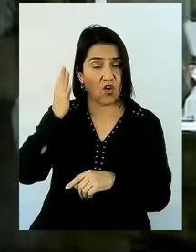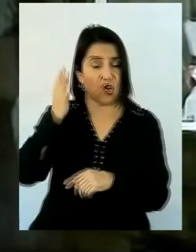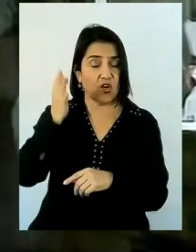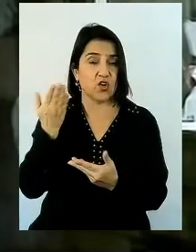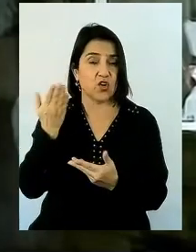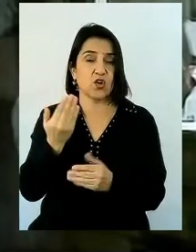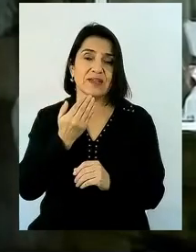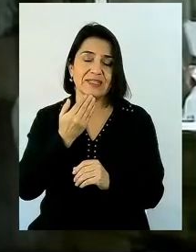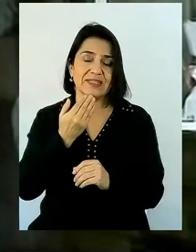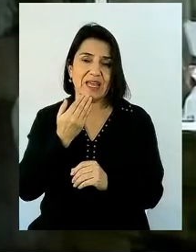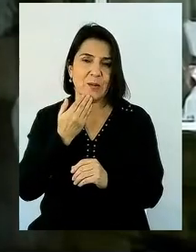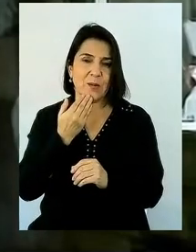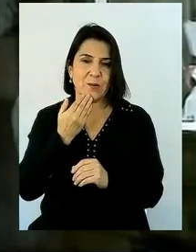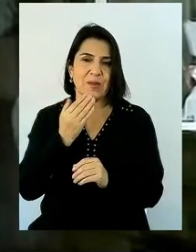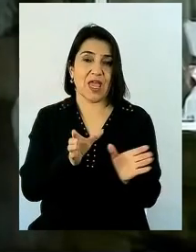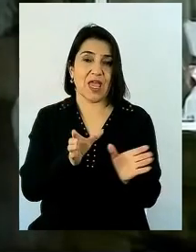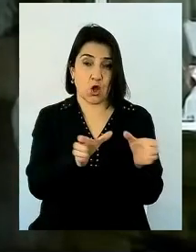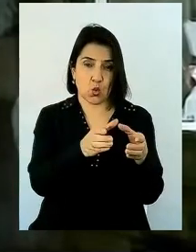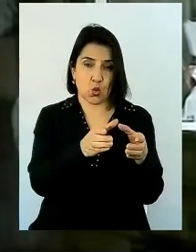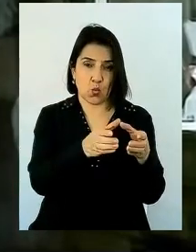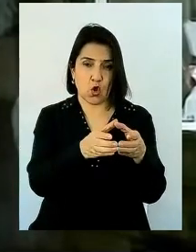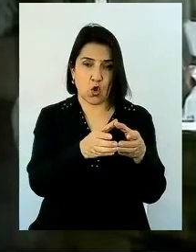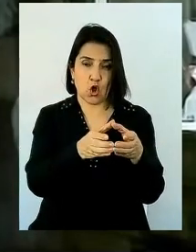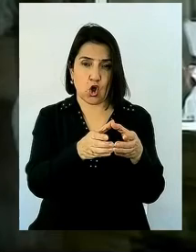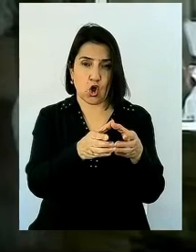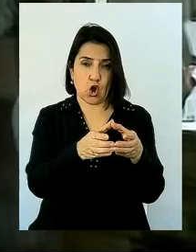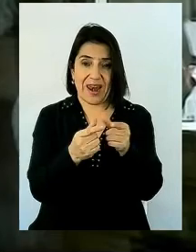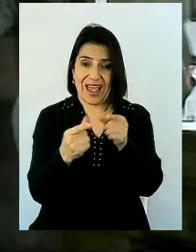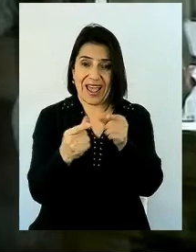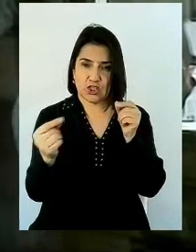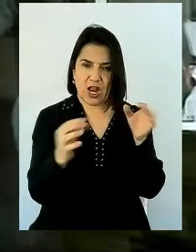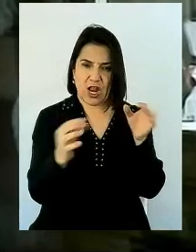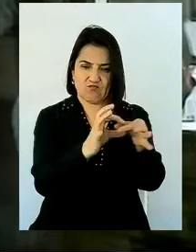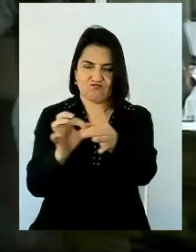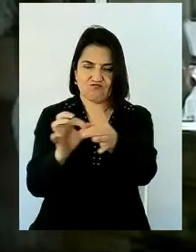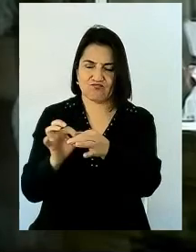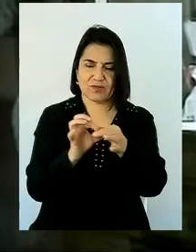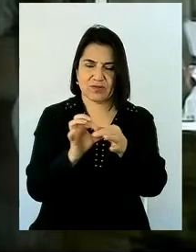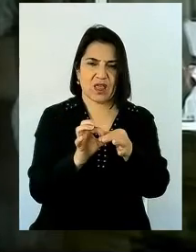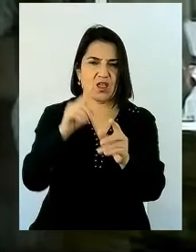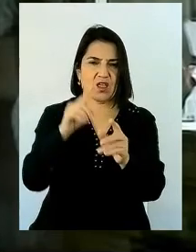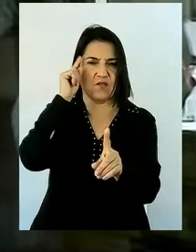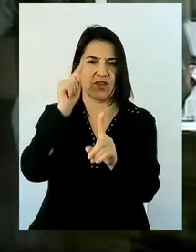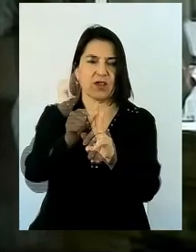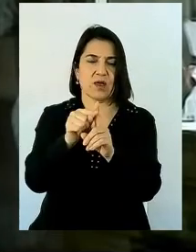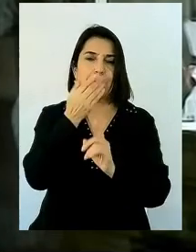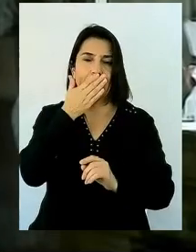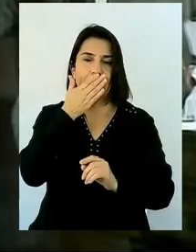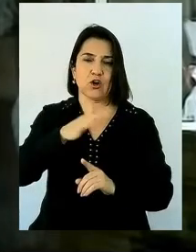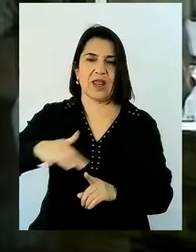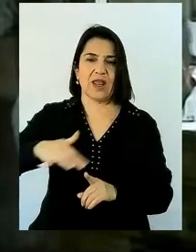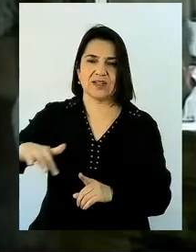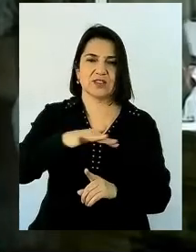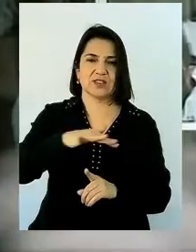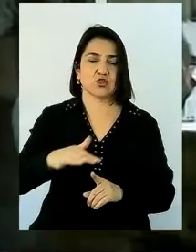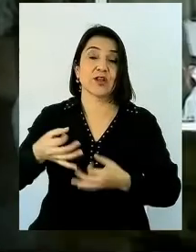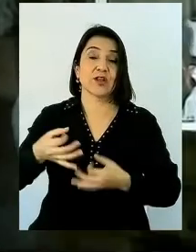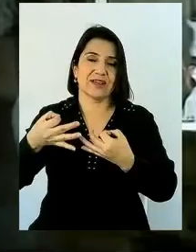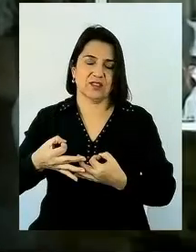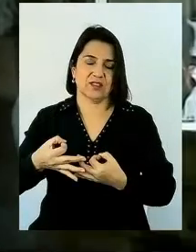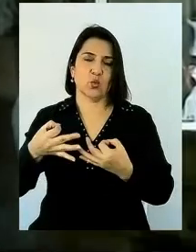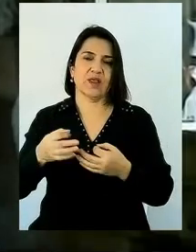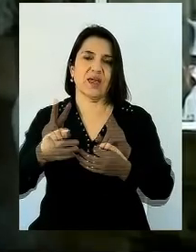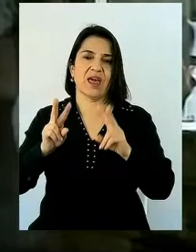nivel nacional en la búsqueda de mejorar las condiciones y seguridad en temas de movilidad. Y